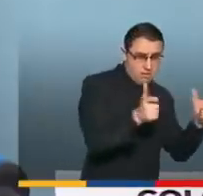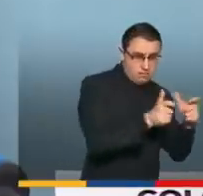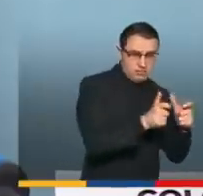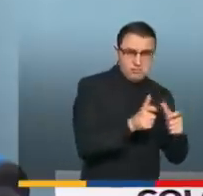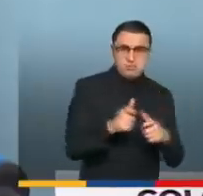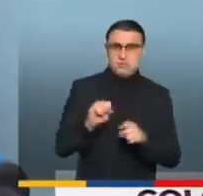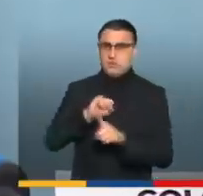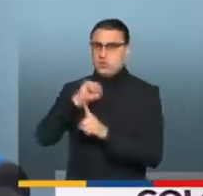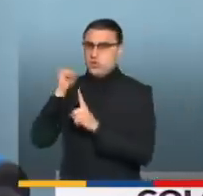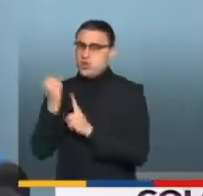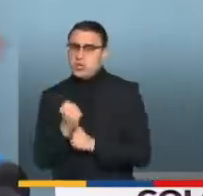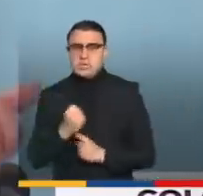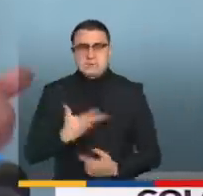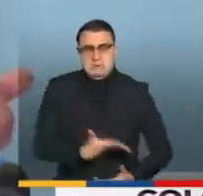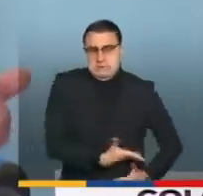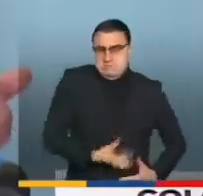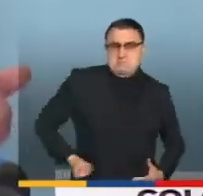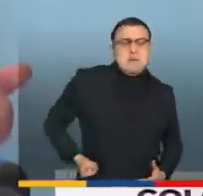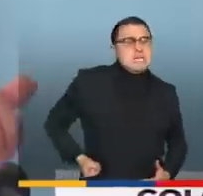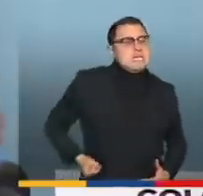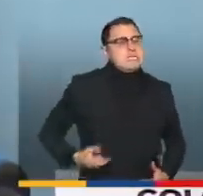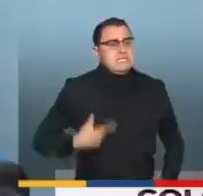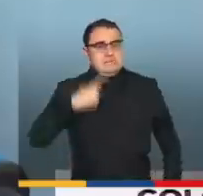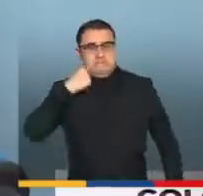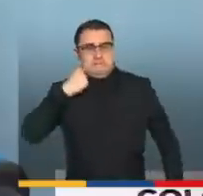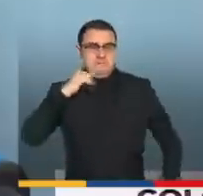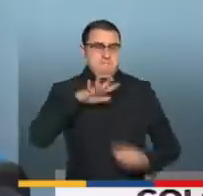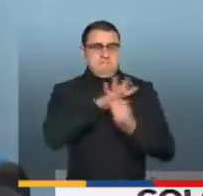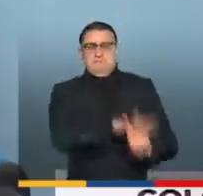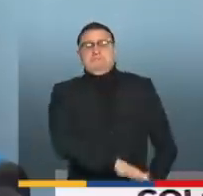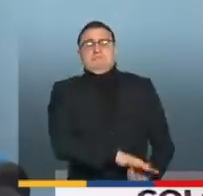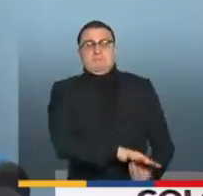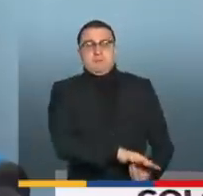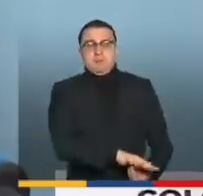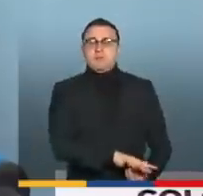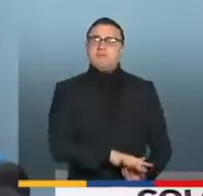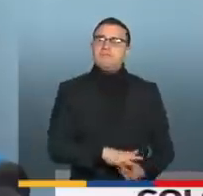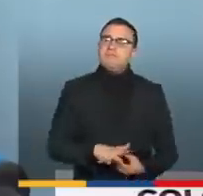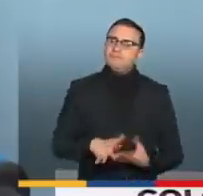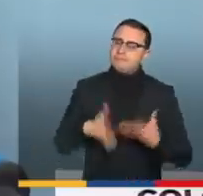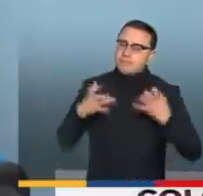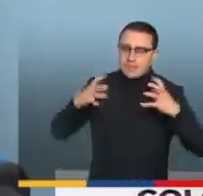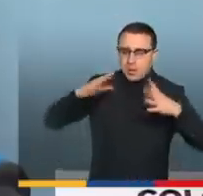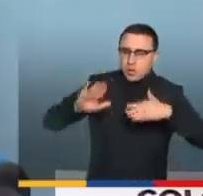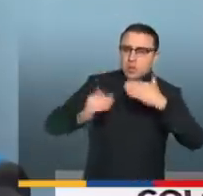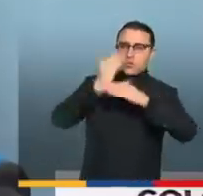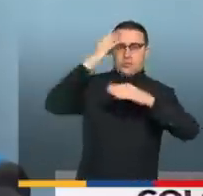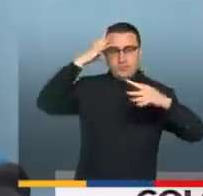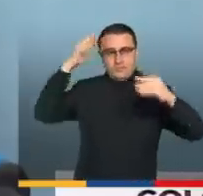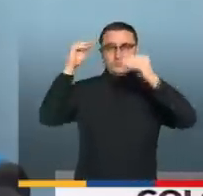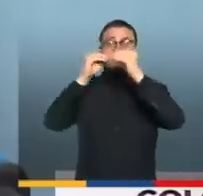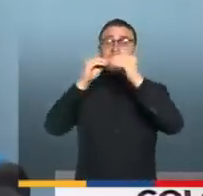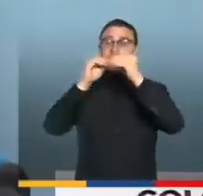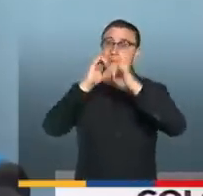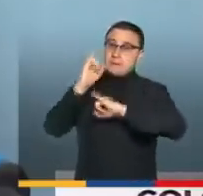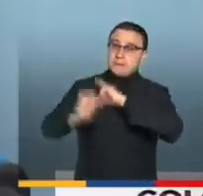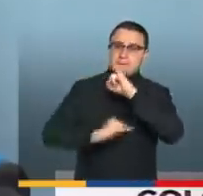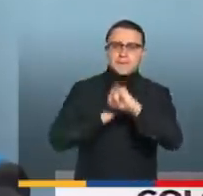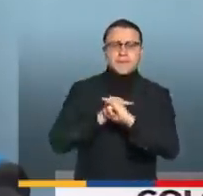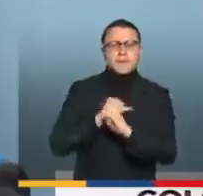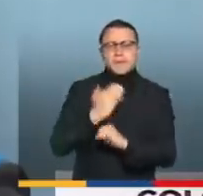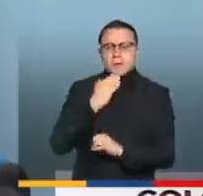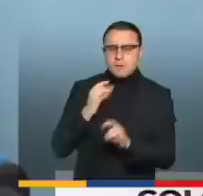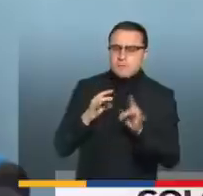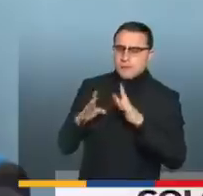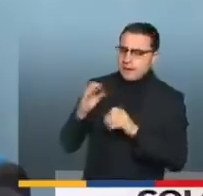patriarcales, trató de construir un convenio, un pacto internacional. Años